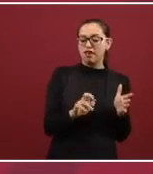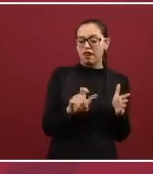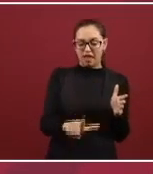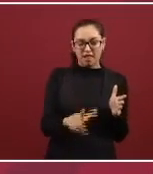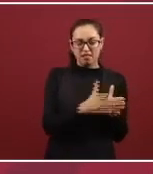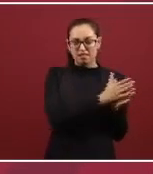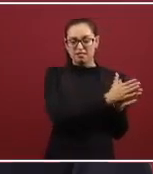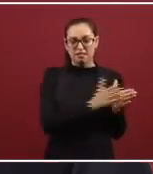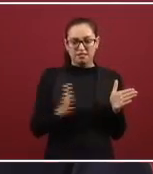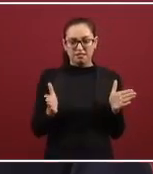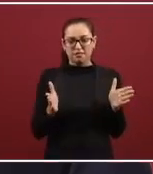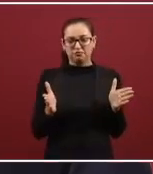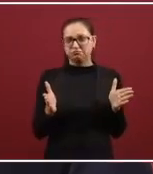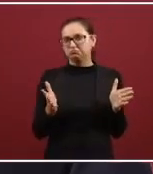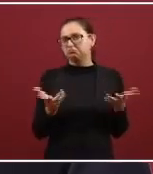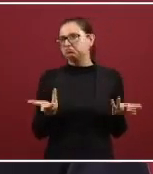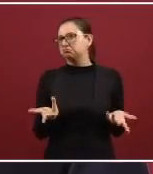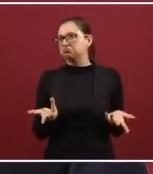pues